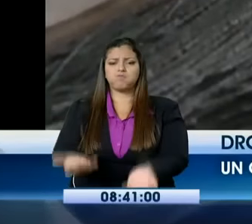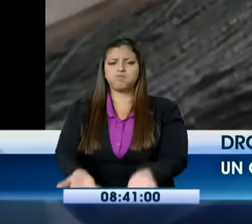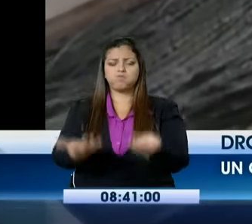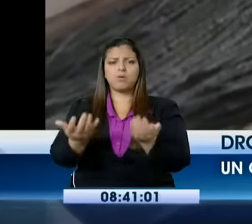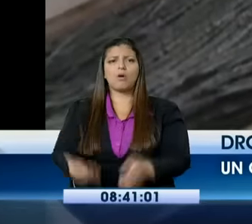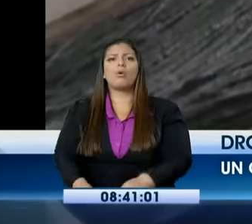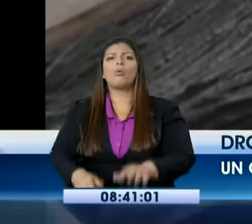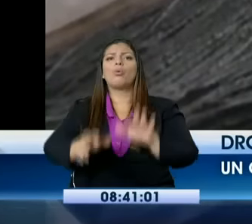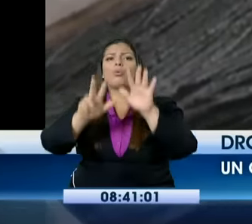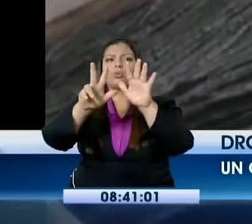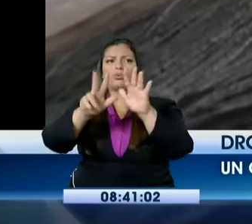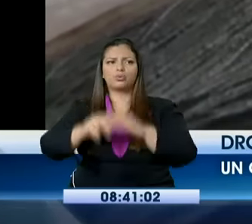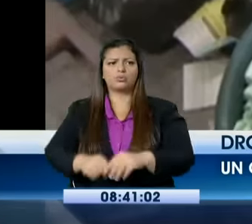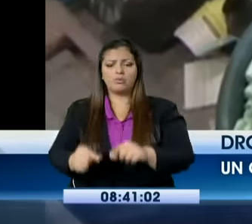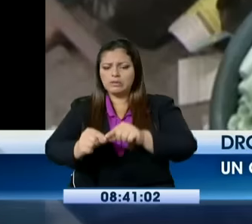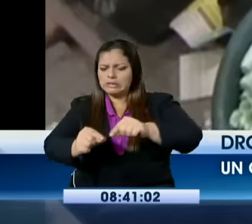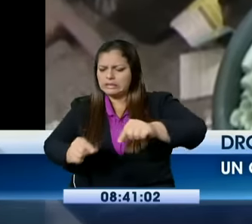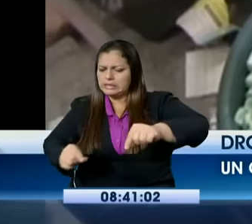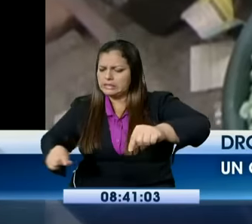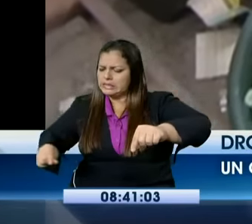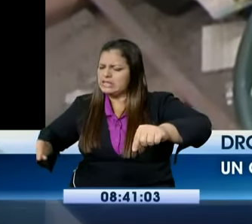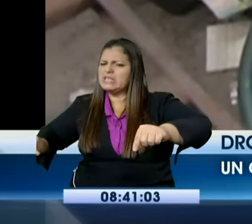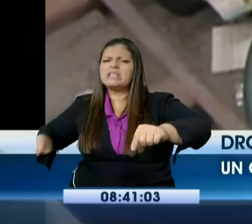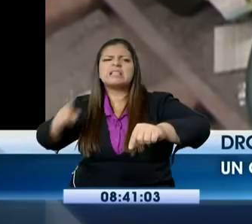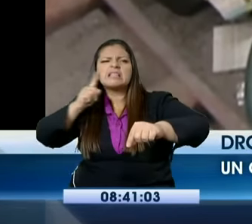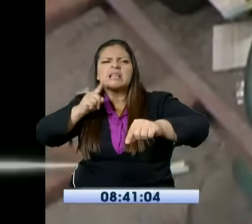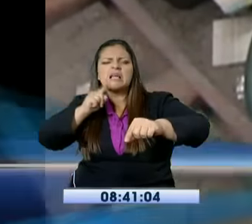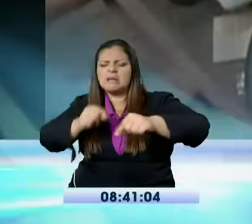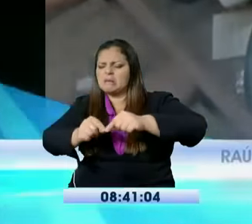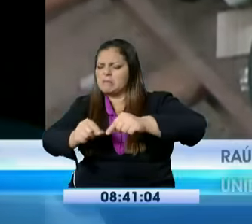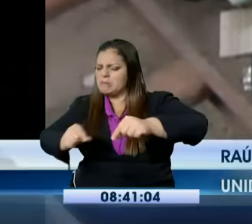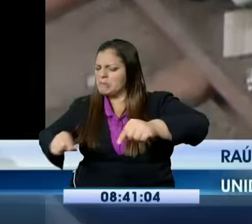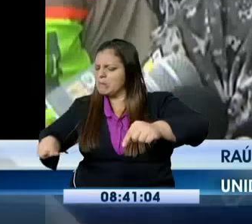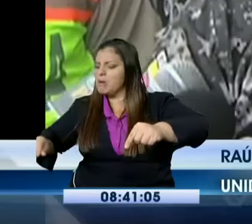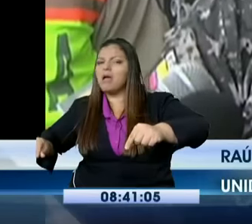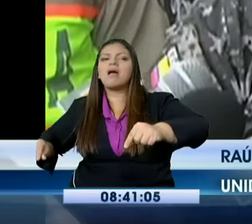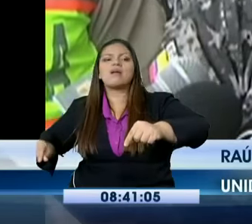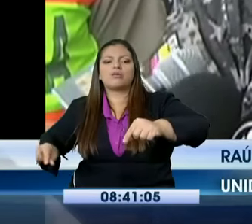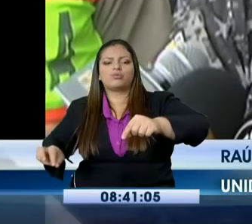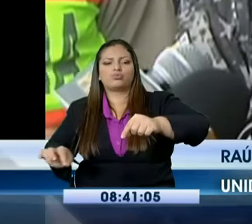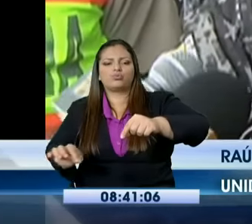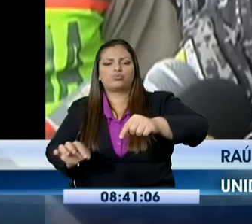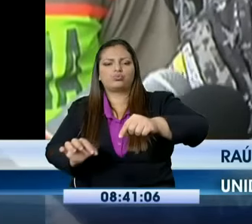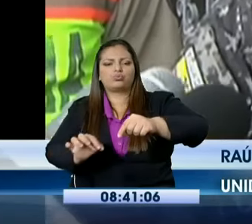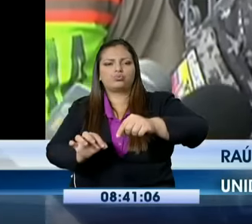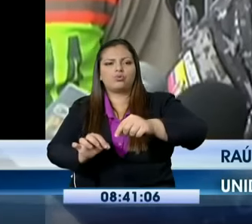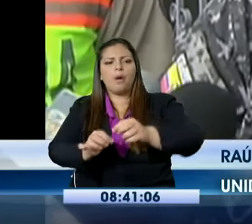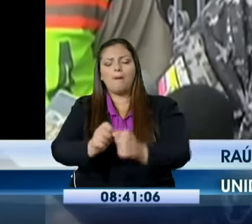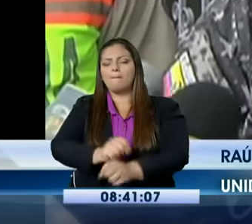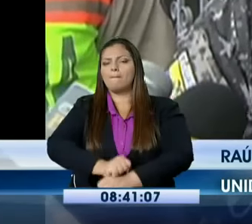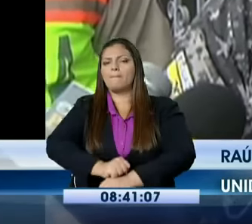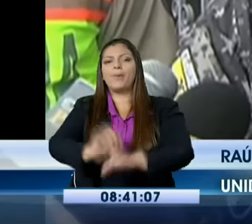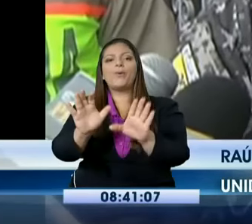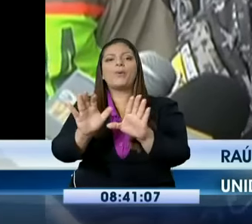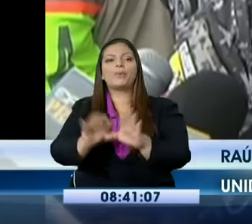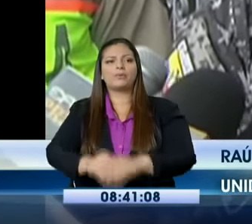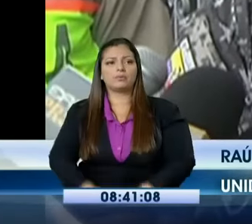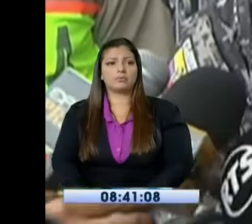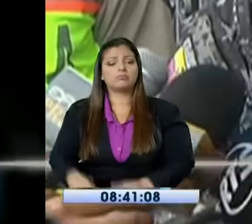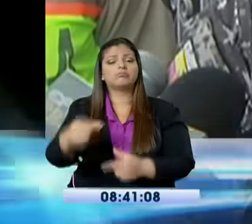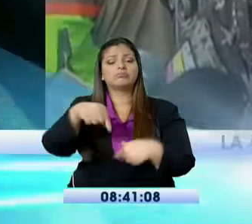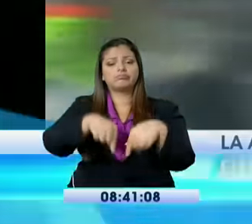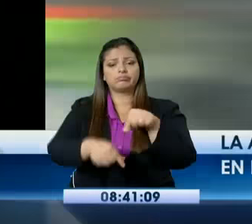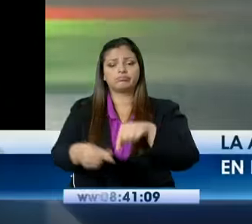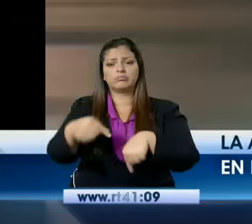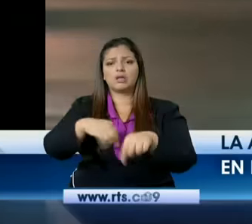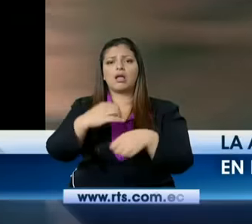de mecha artesanal improvisadas, varias fundas de insumos para la elaboración, es decir, las sustancias químicas para la elaboración